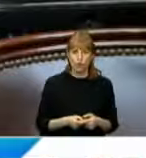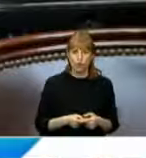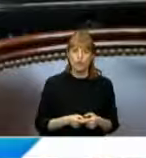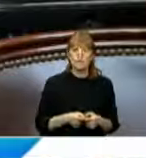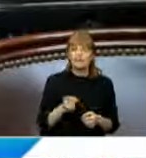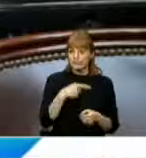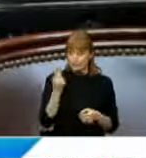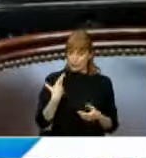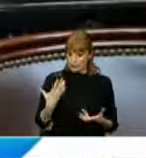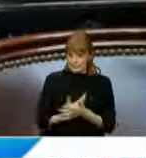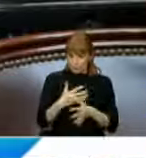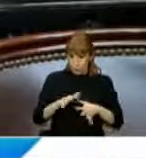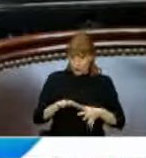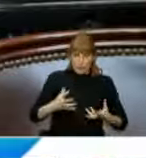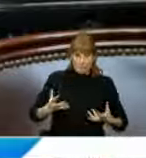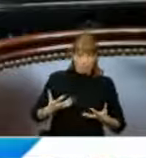brete